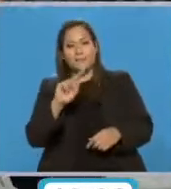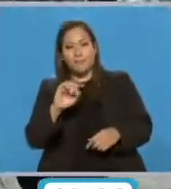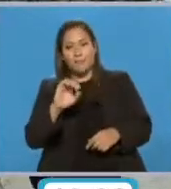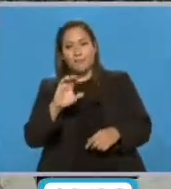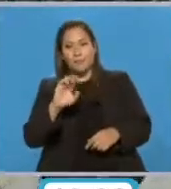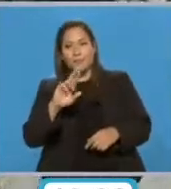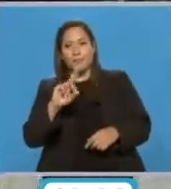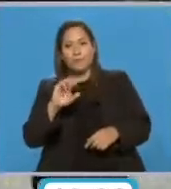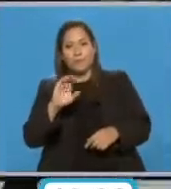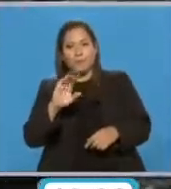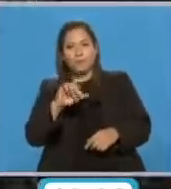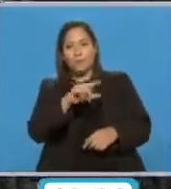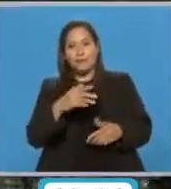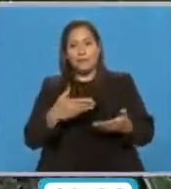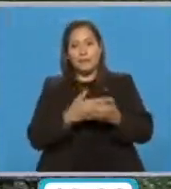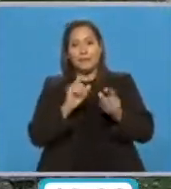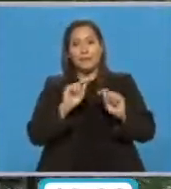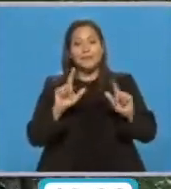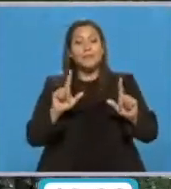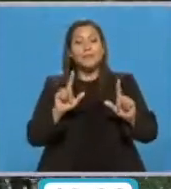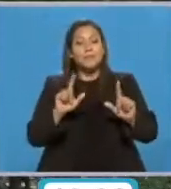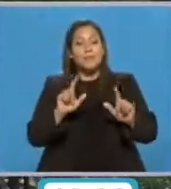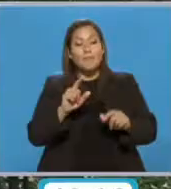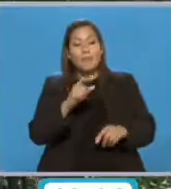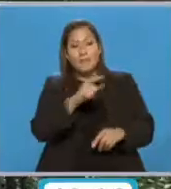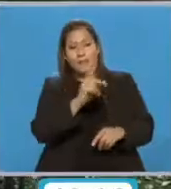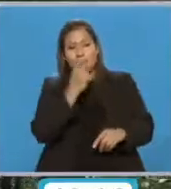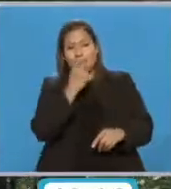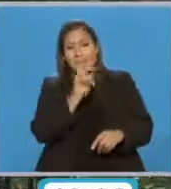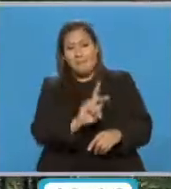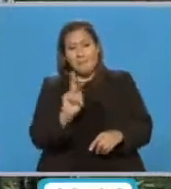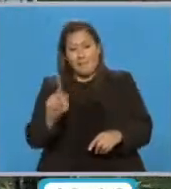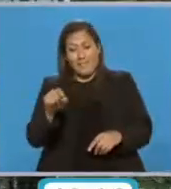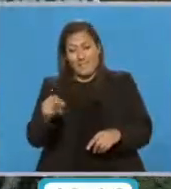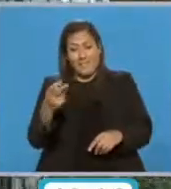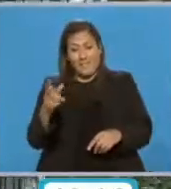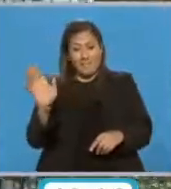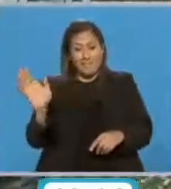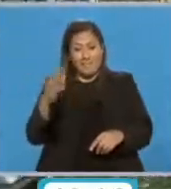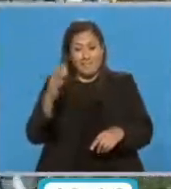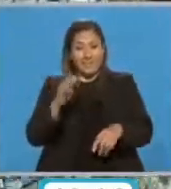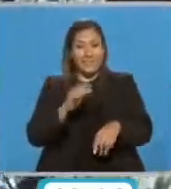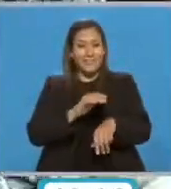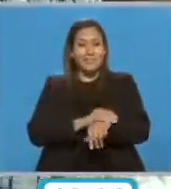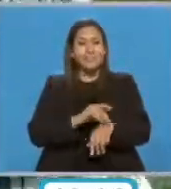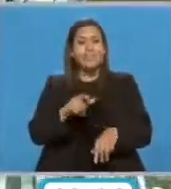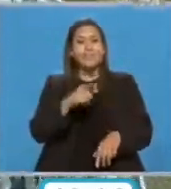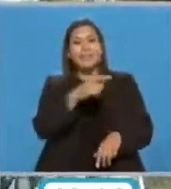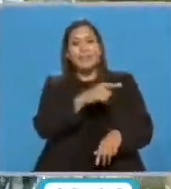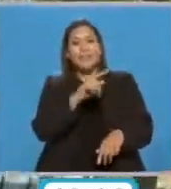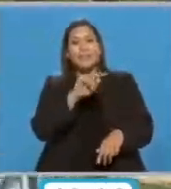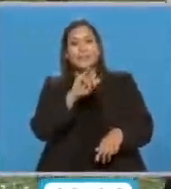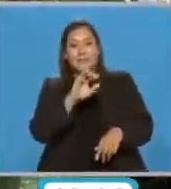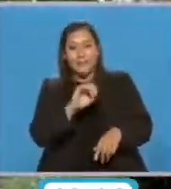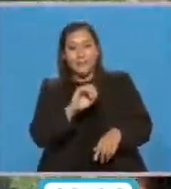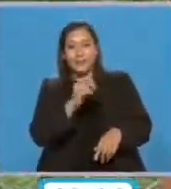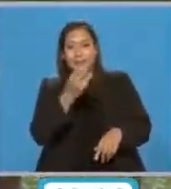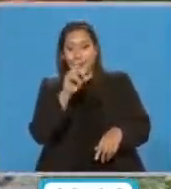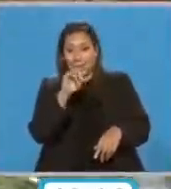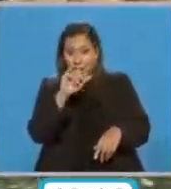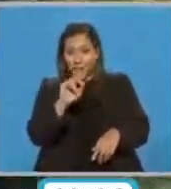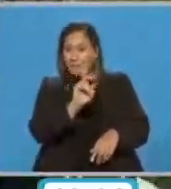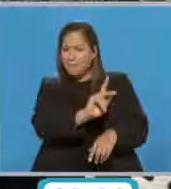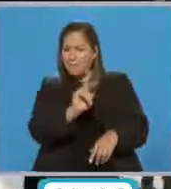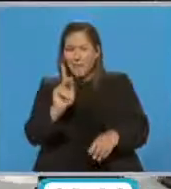Oh, Alberto de Tlaxcala, y dice que se parece a este cuate. ¿Cómo ve? Él es el tío Alberto. El tío Alberto